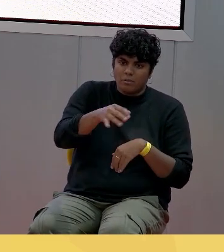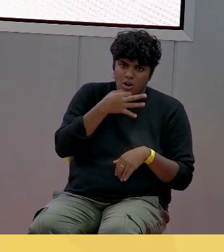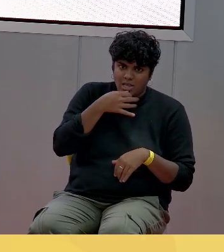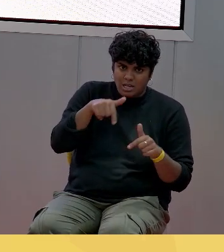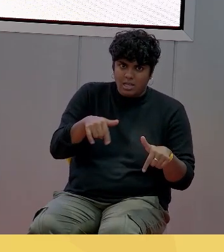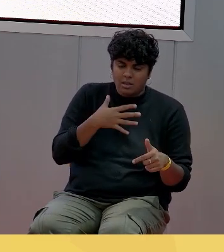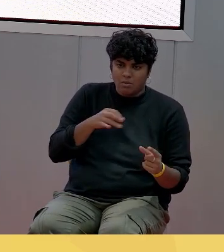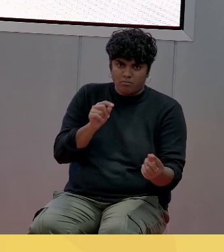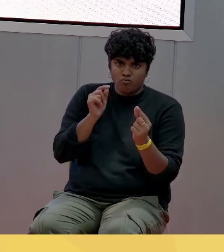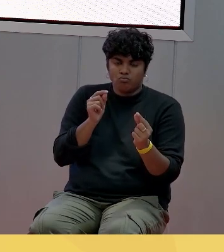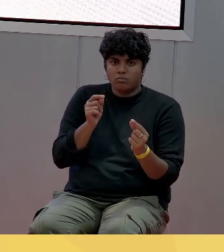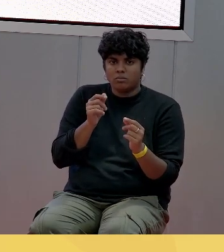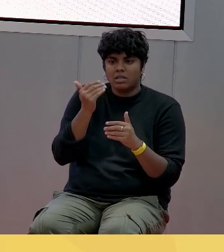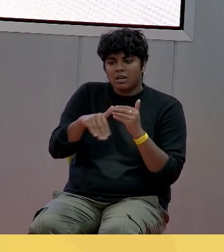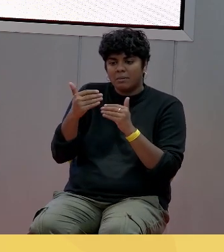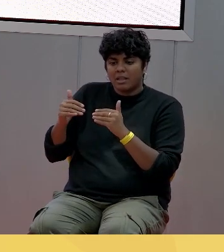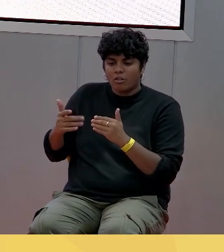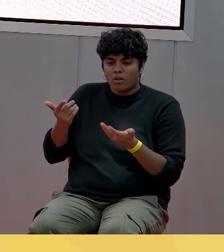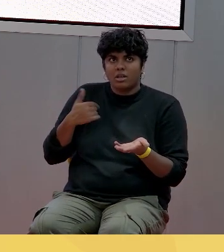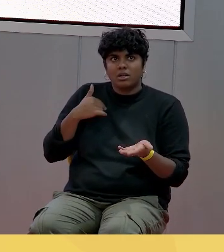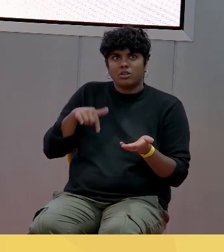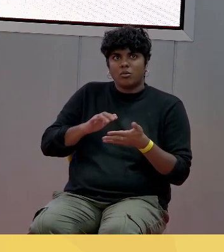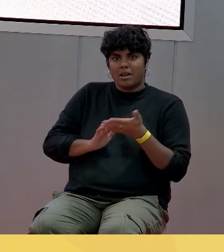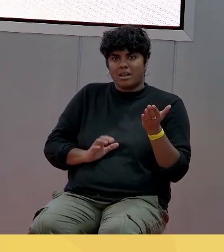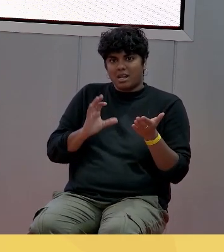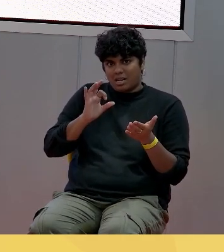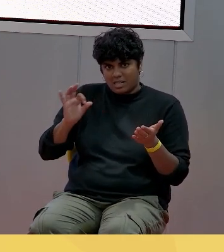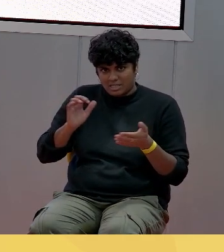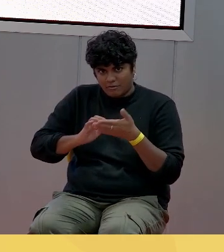de limitaciones o errores que creo que ha tenido el informe Cass.